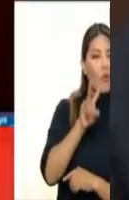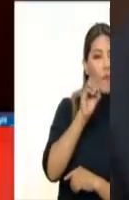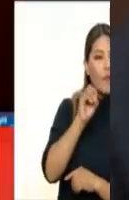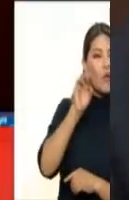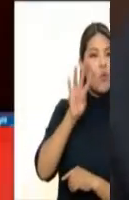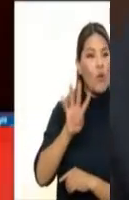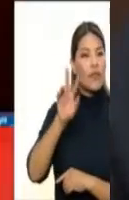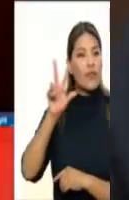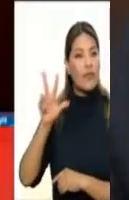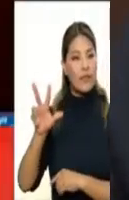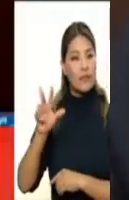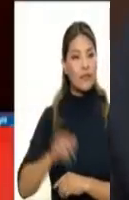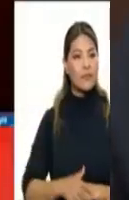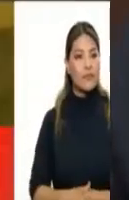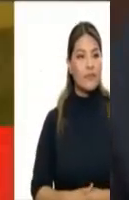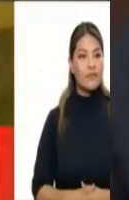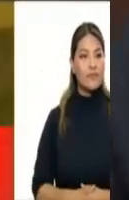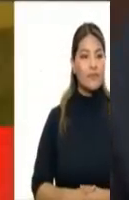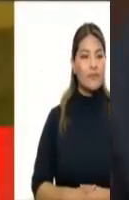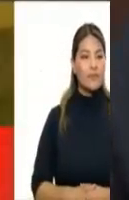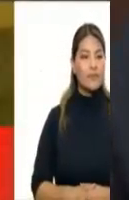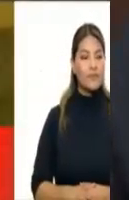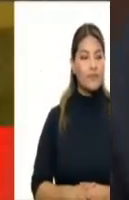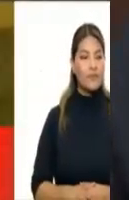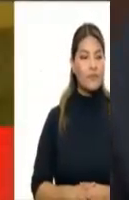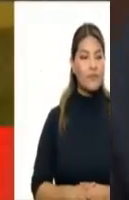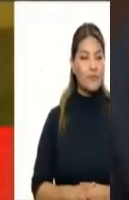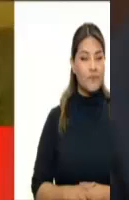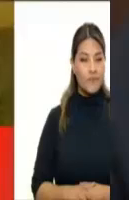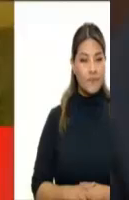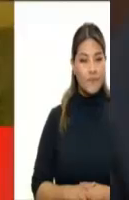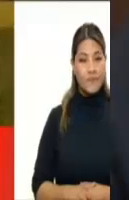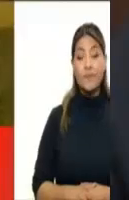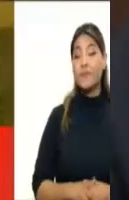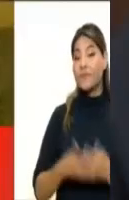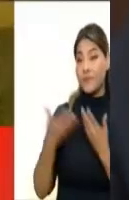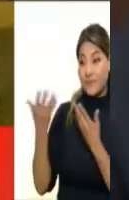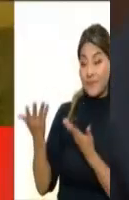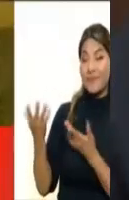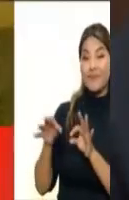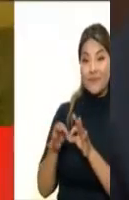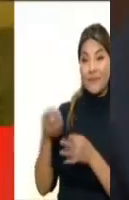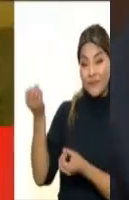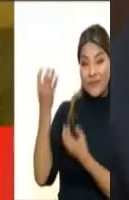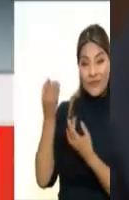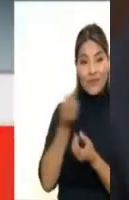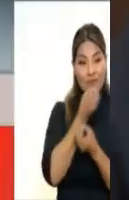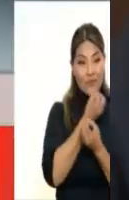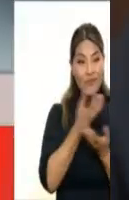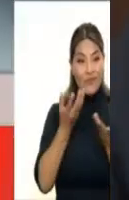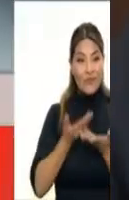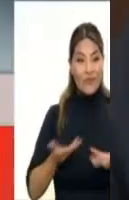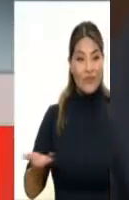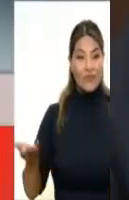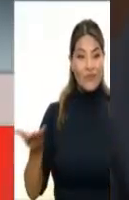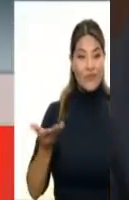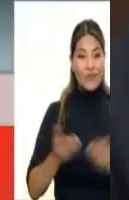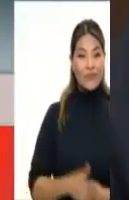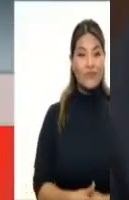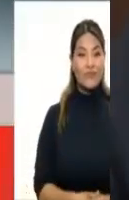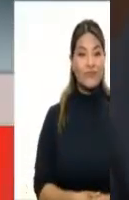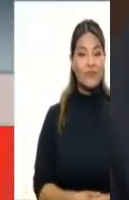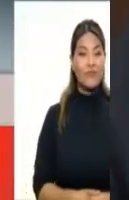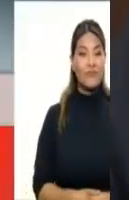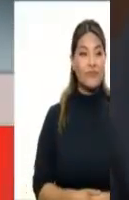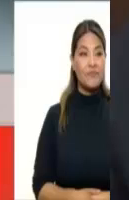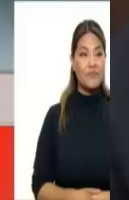de activos, al determinarse que favoreció a la empresa Odebrecht en la construcción de los tramos 2 y